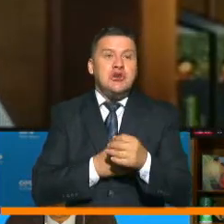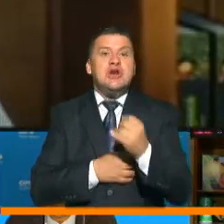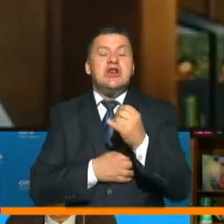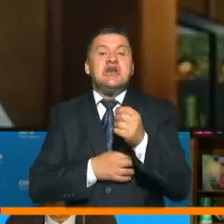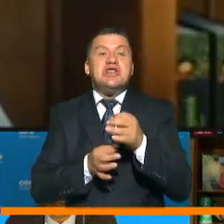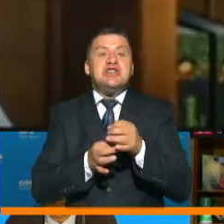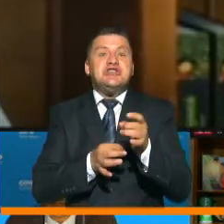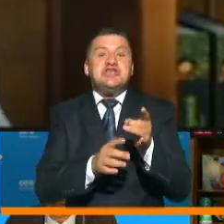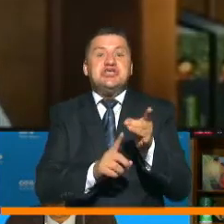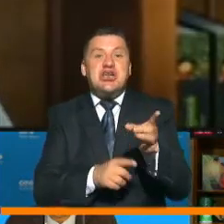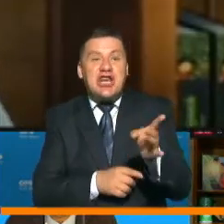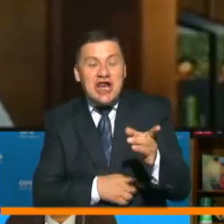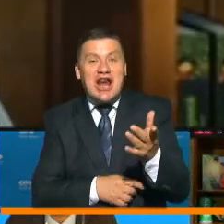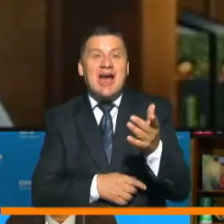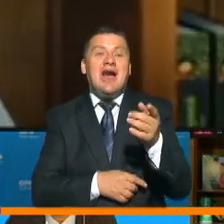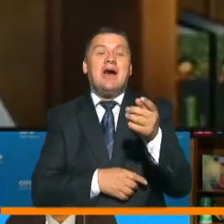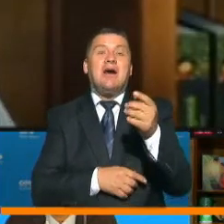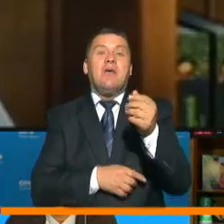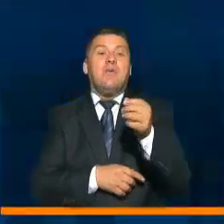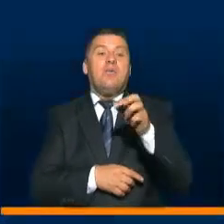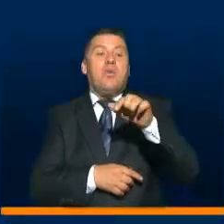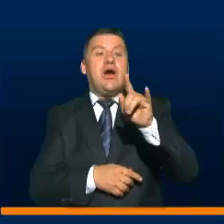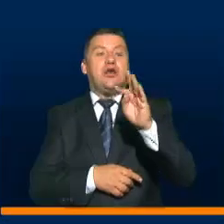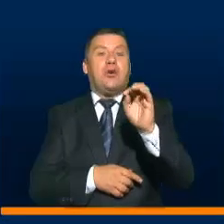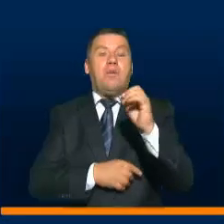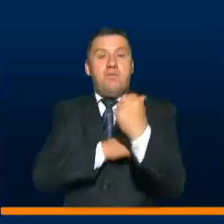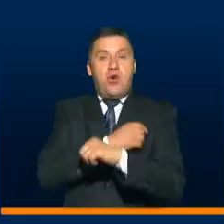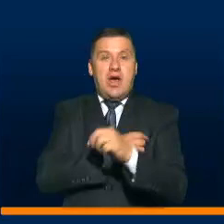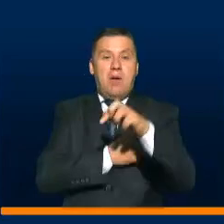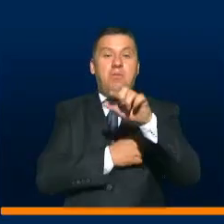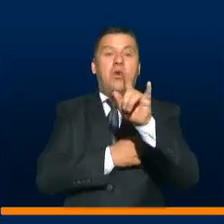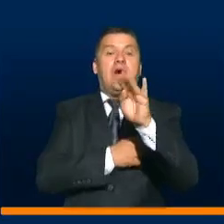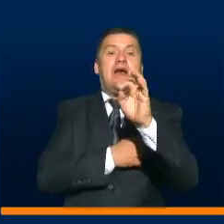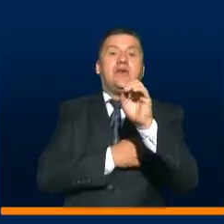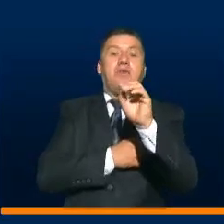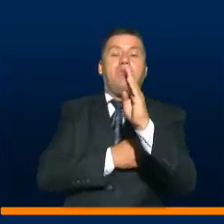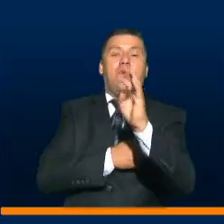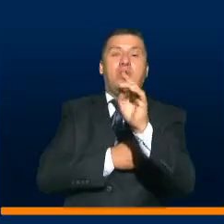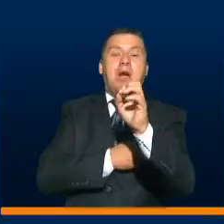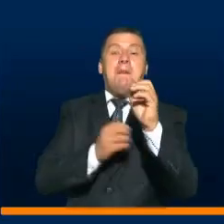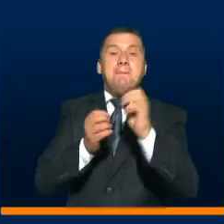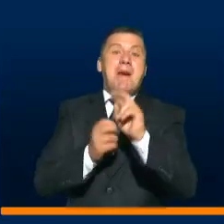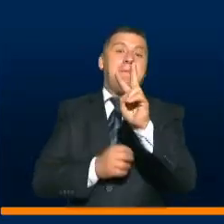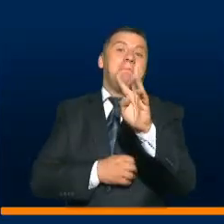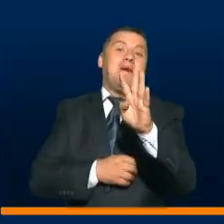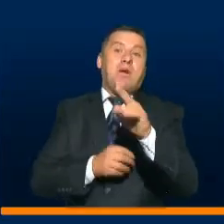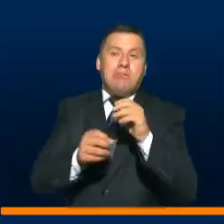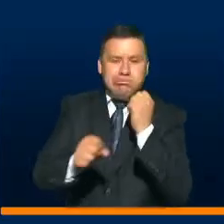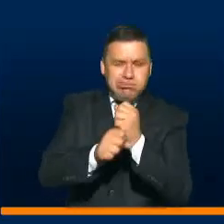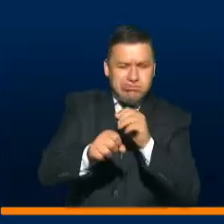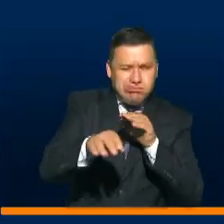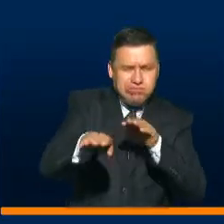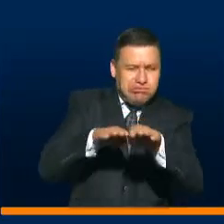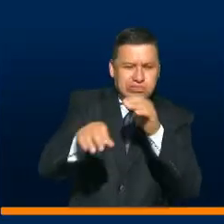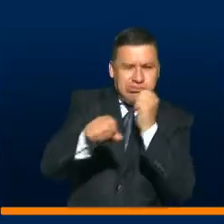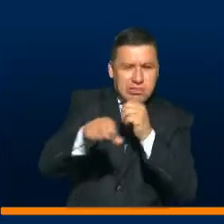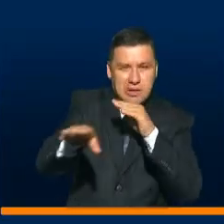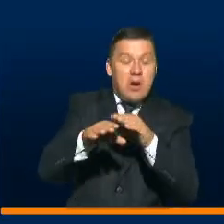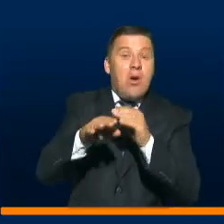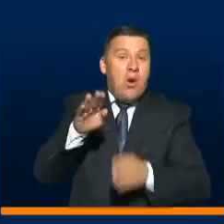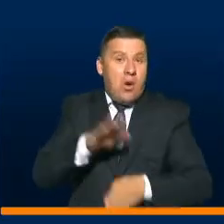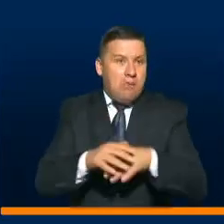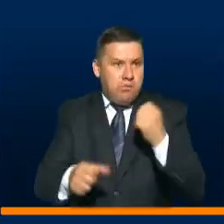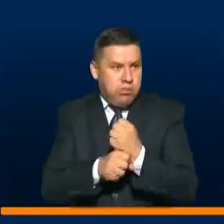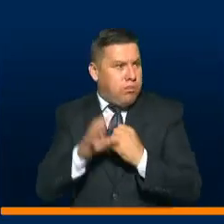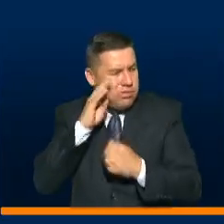Chiquinquirá, Otanche, Puerto Boyacá. Se inauguraron inicialmente 24 nuevos kilómetros, pero indudablemente lo más importante es que se siguen